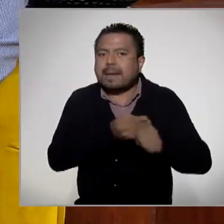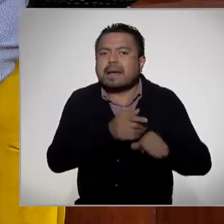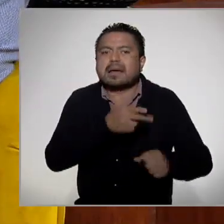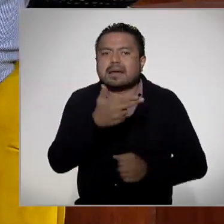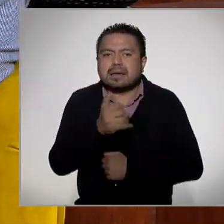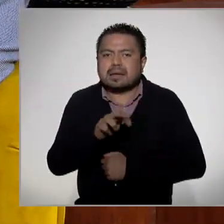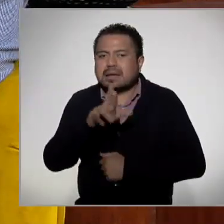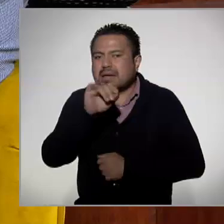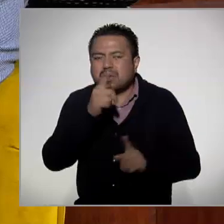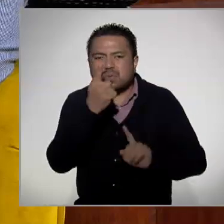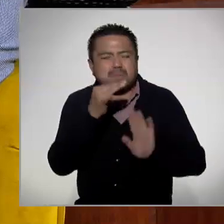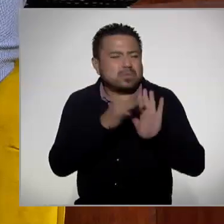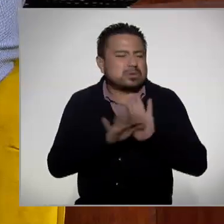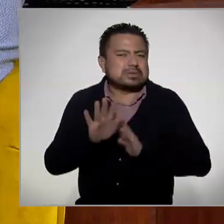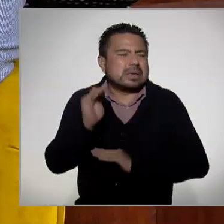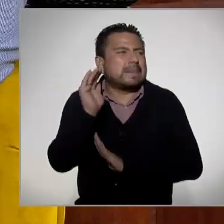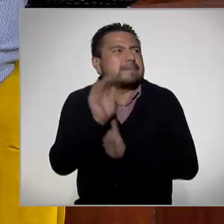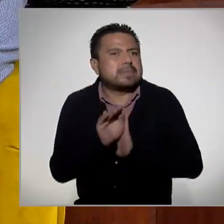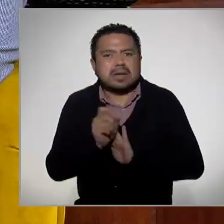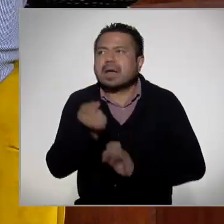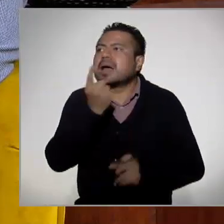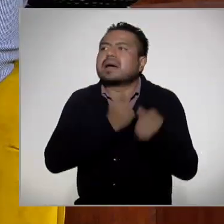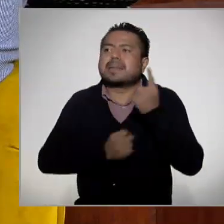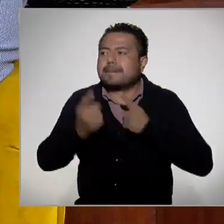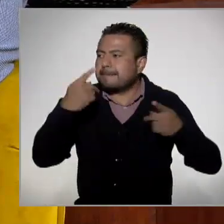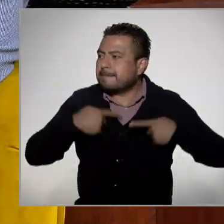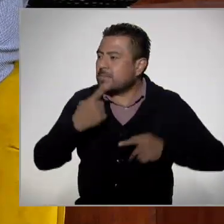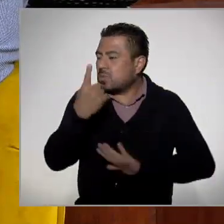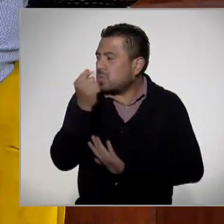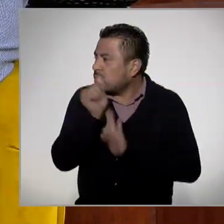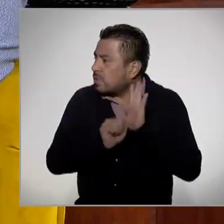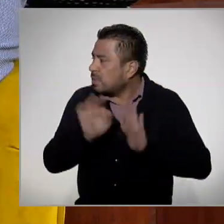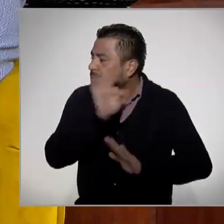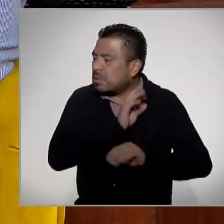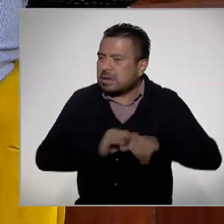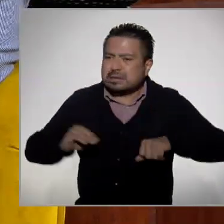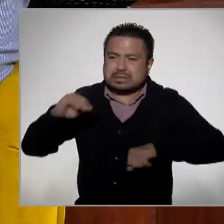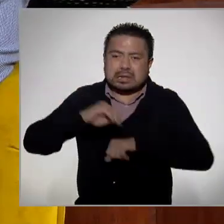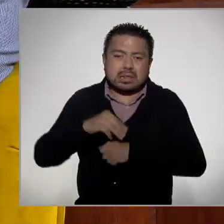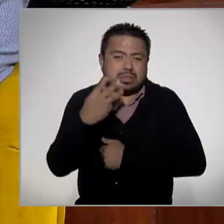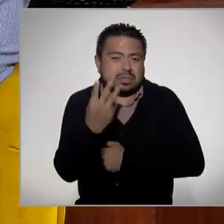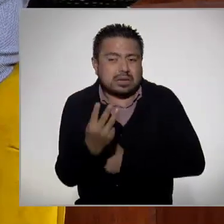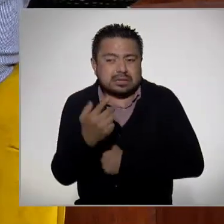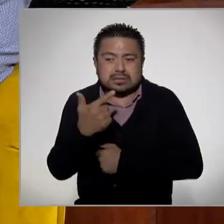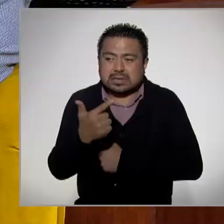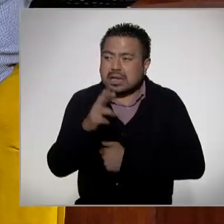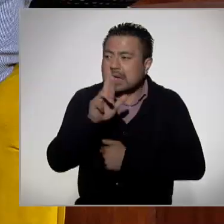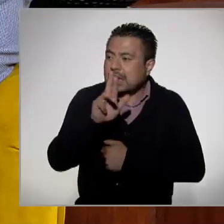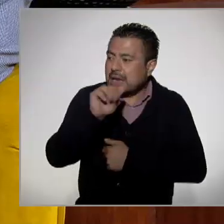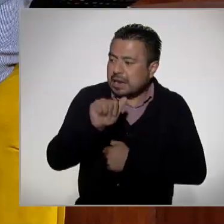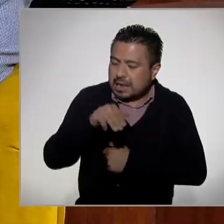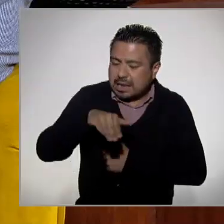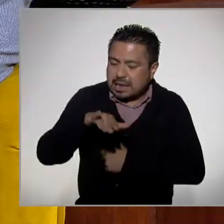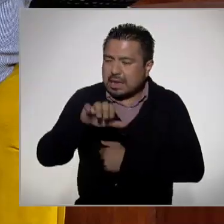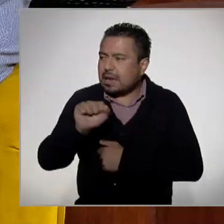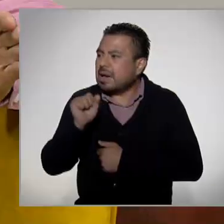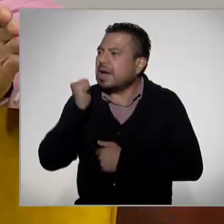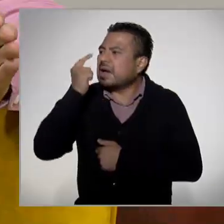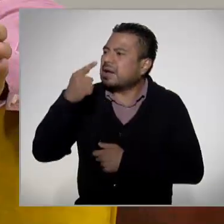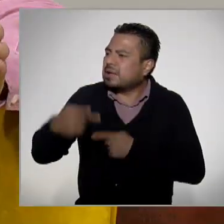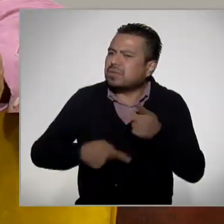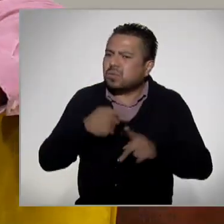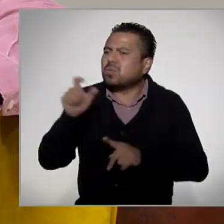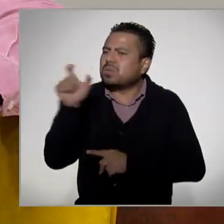1.50 lo mínimo pero hay personas que incluso en un mes pueden elevar hasta 3 gramos lo que entonces ya que alguien nos preguntaba cada